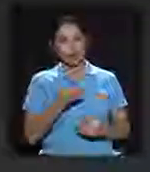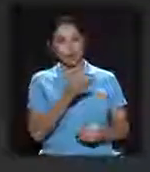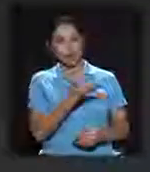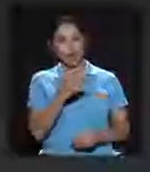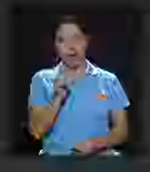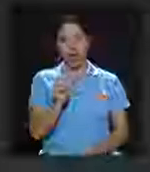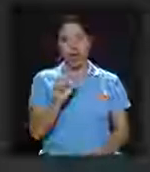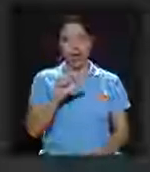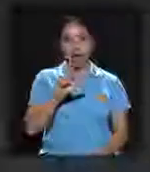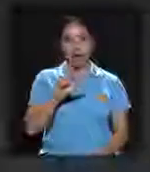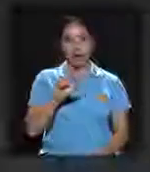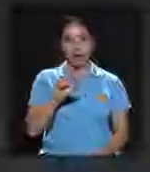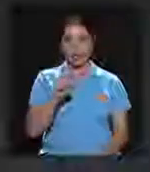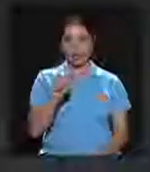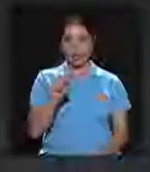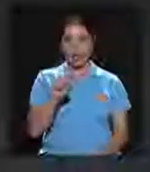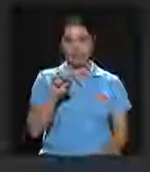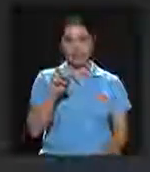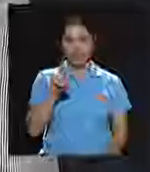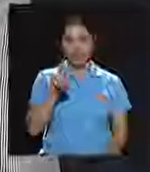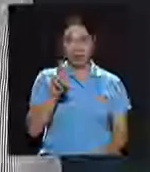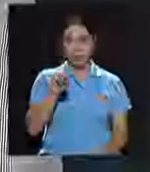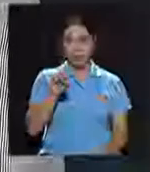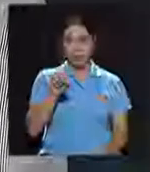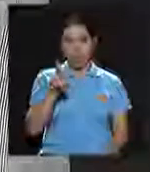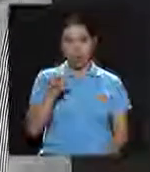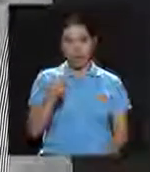alexander moore e